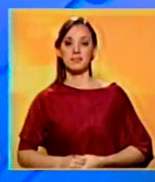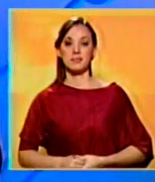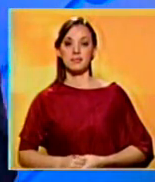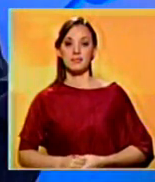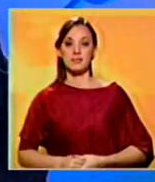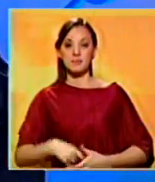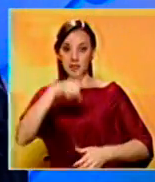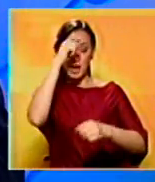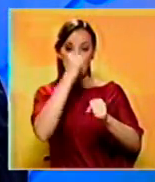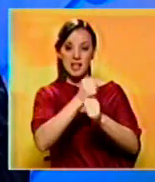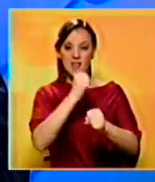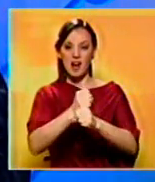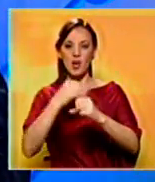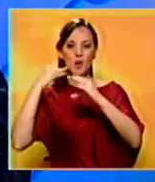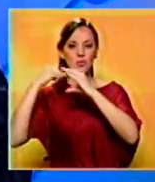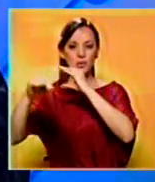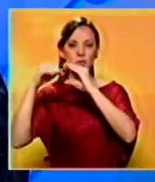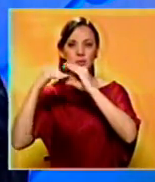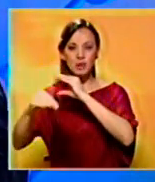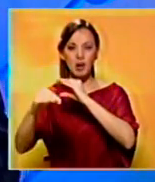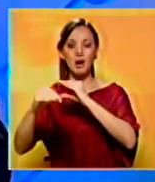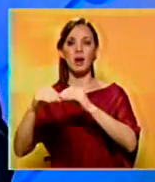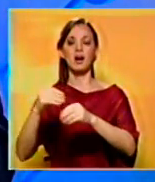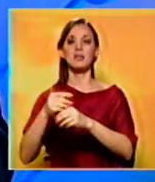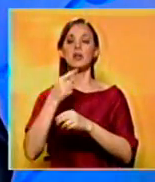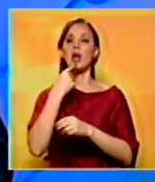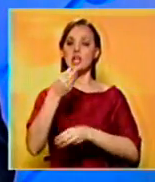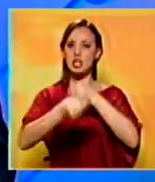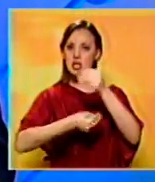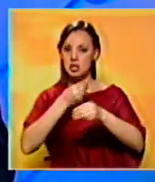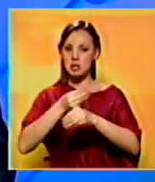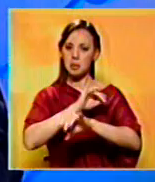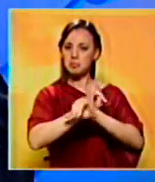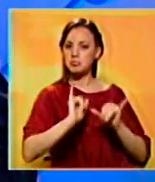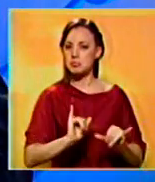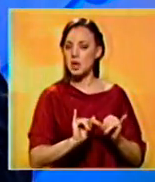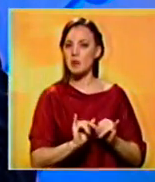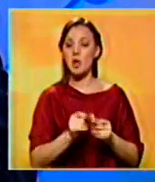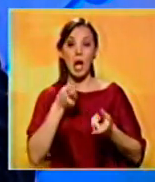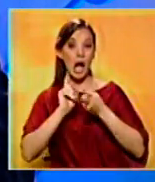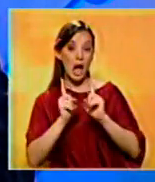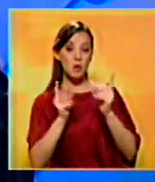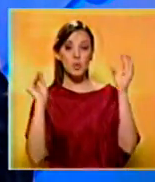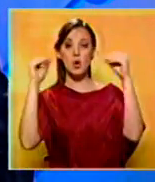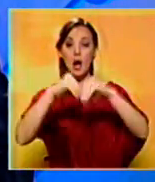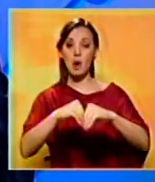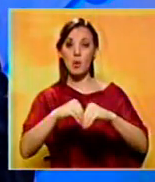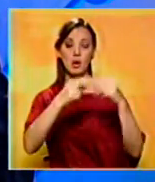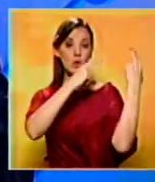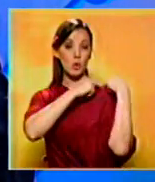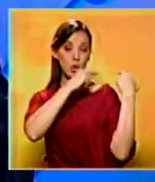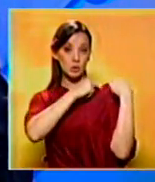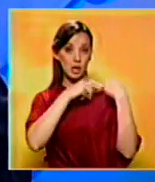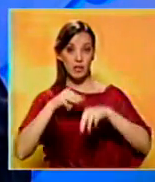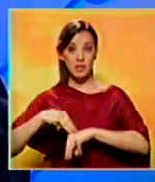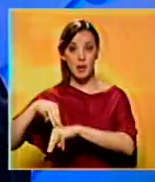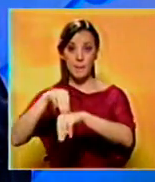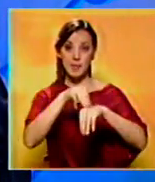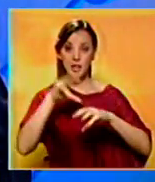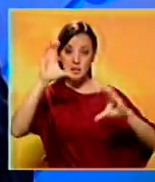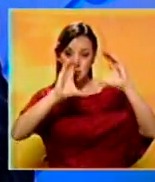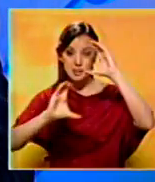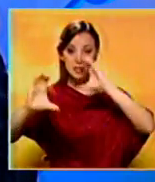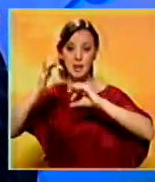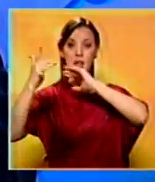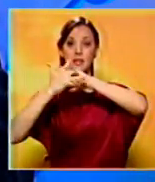trabajadores de ipostel reiniciaron temporalmente sus operaciones en el interior del país tras lograr algunos acuerdos con las autoridades del Ministerio de ciencia